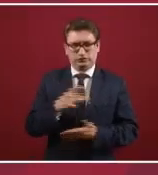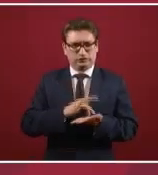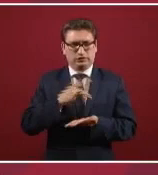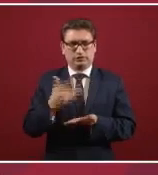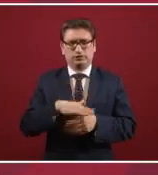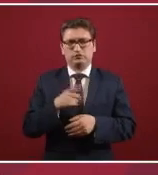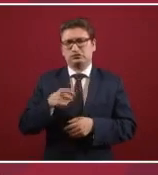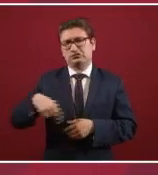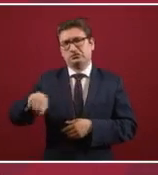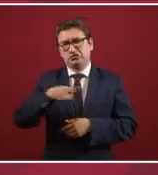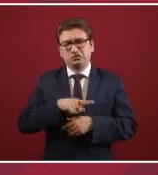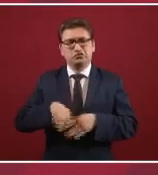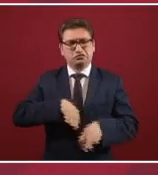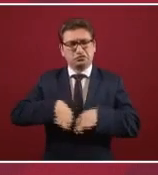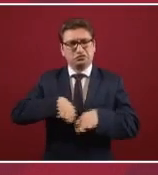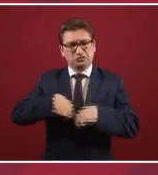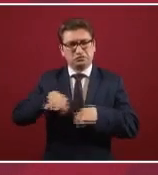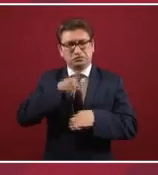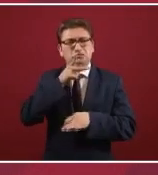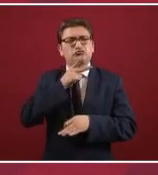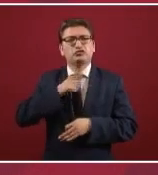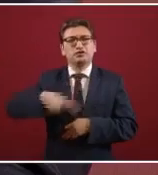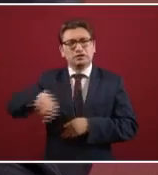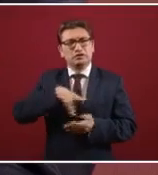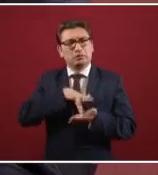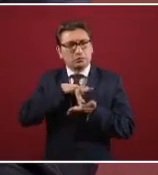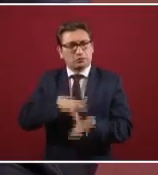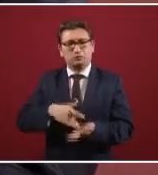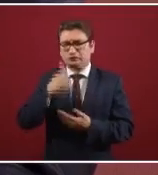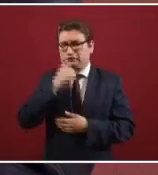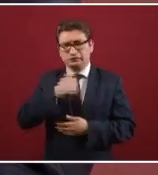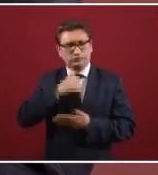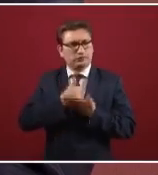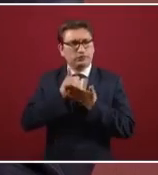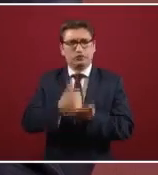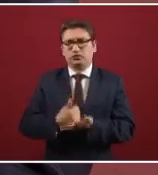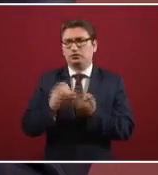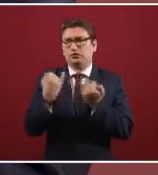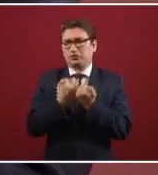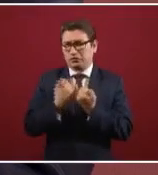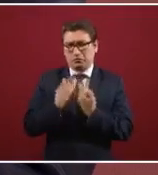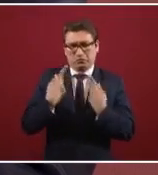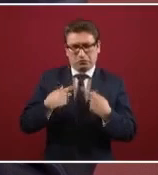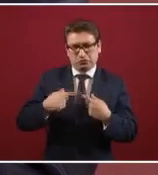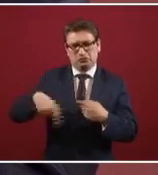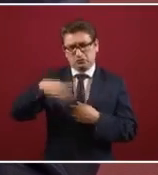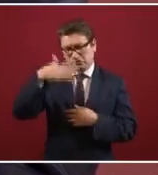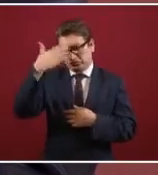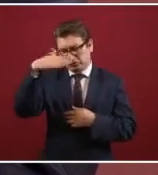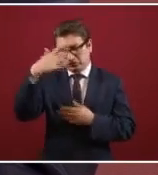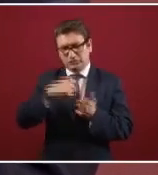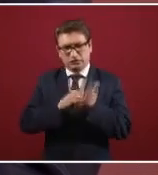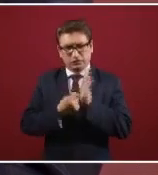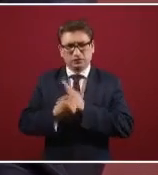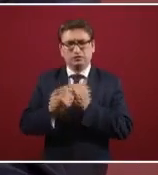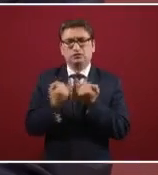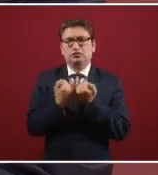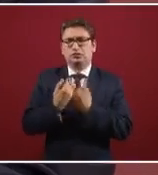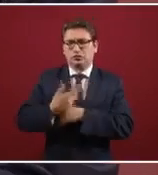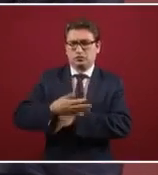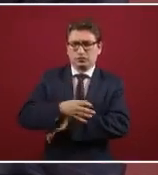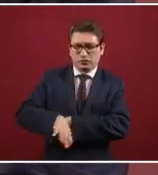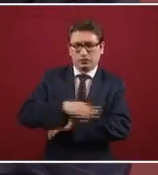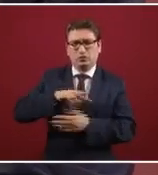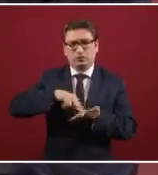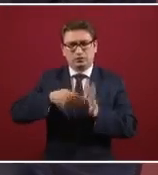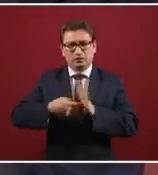trabajadores petroleros por su apoyo por su respaldo a los técnicos a los ingenieros a los trabajadores de mexico